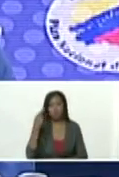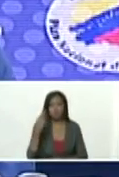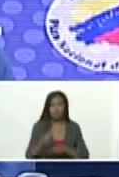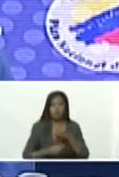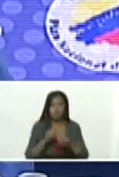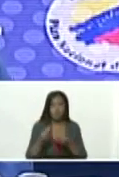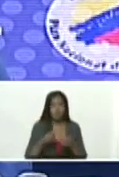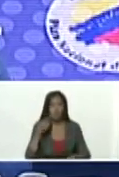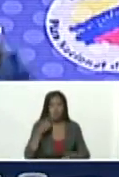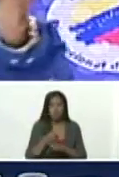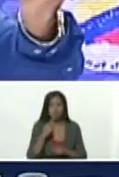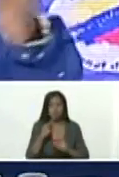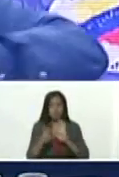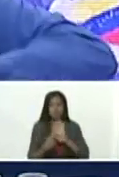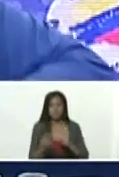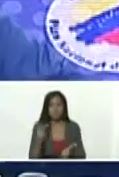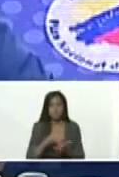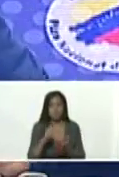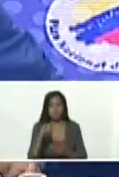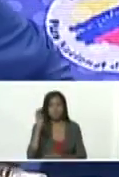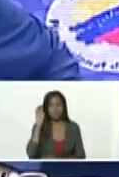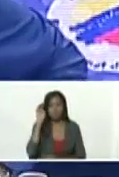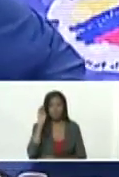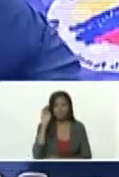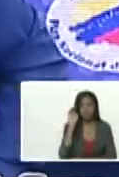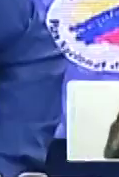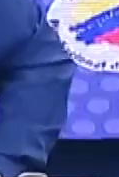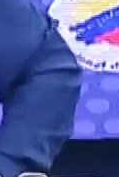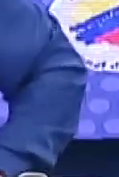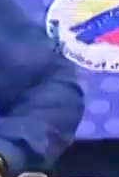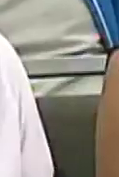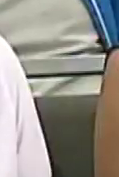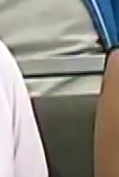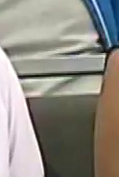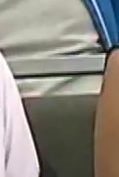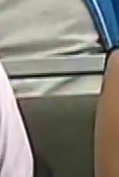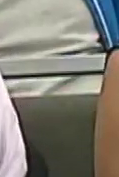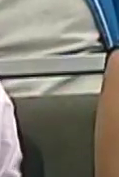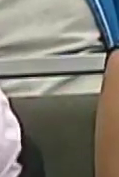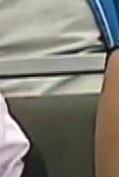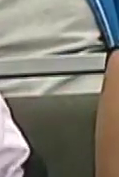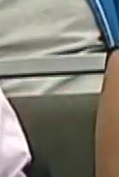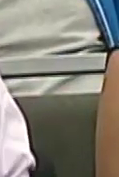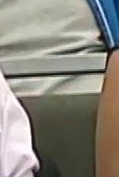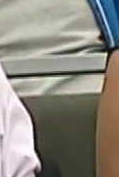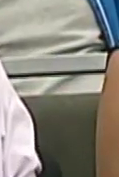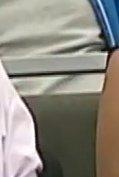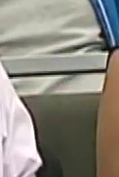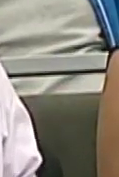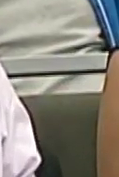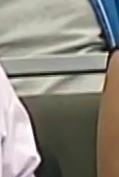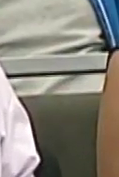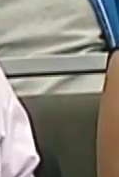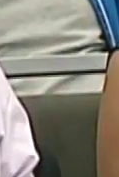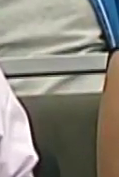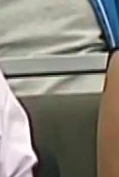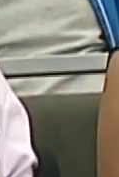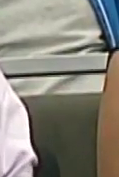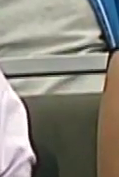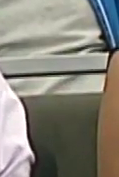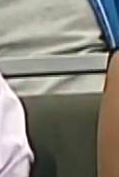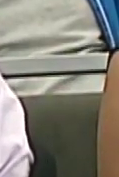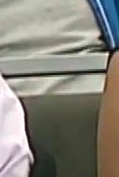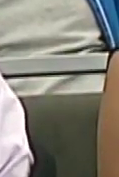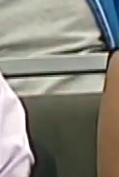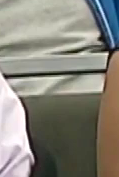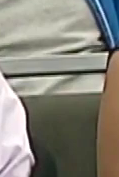los retos presentes y futuros? Por favor. Bueno, ante todo, agradecida, presidente, felicitándolo por